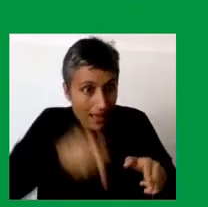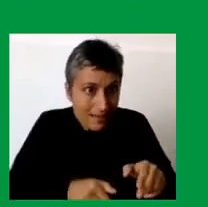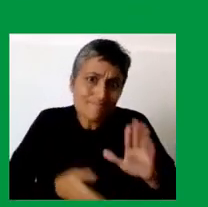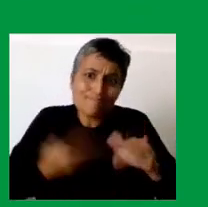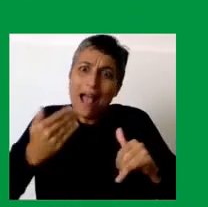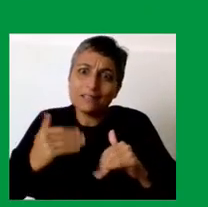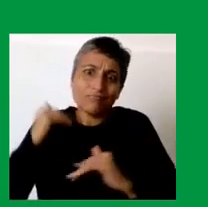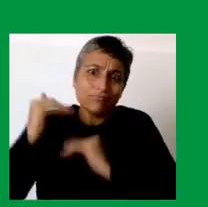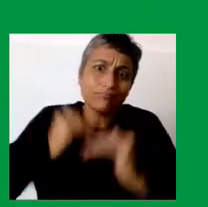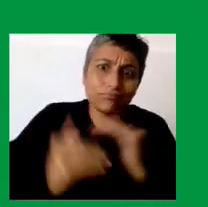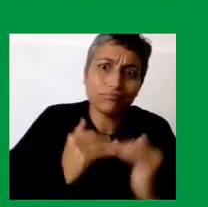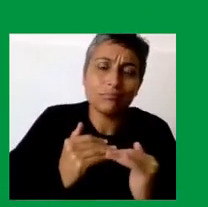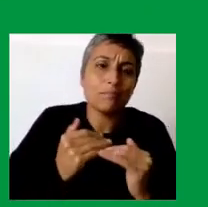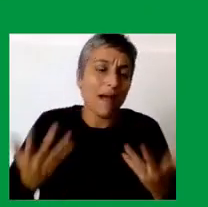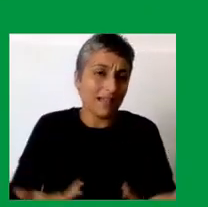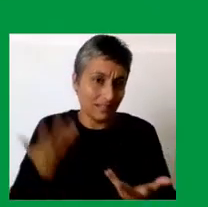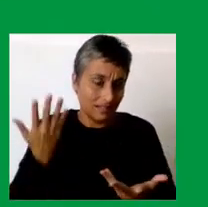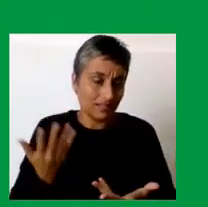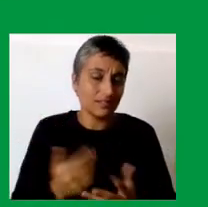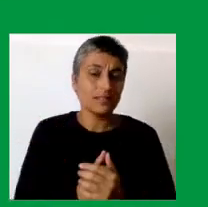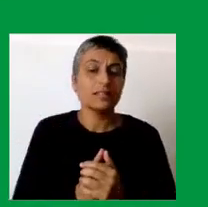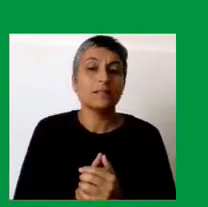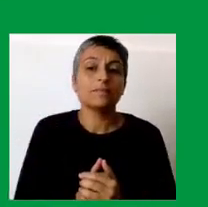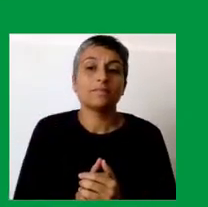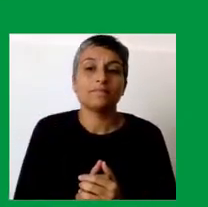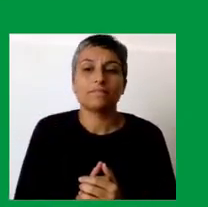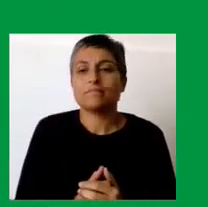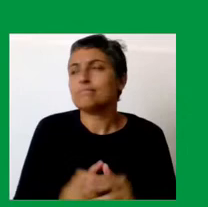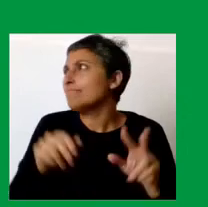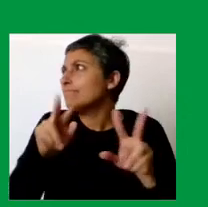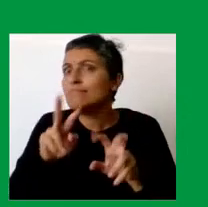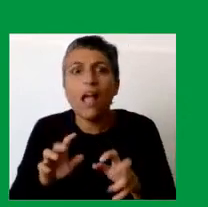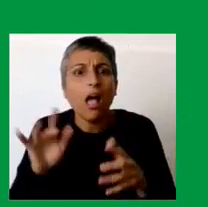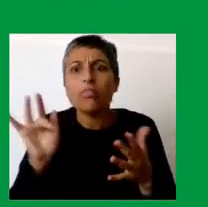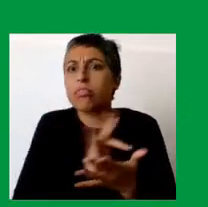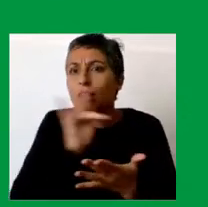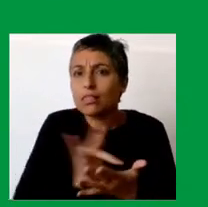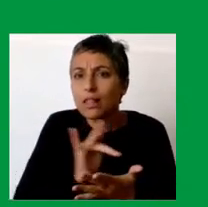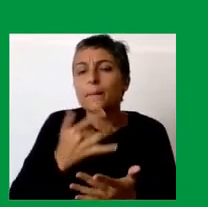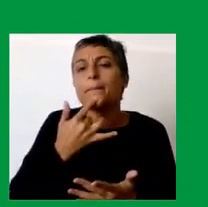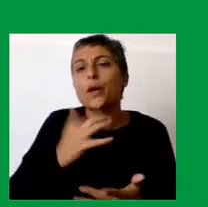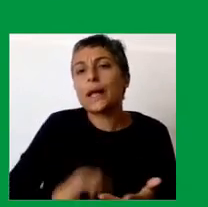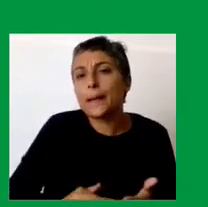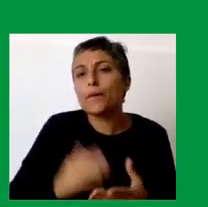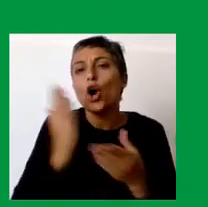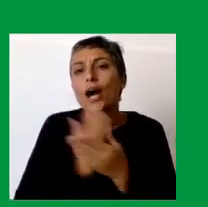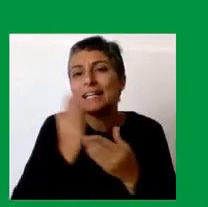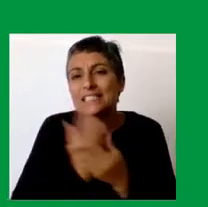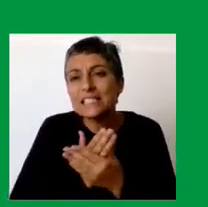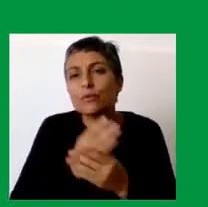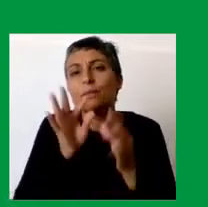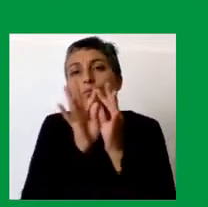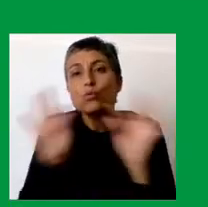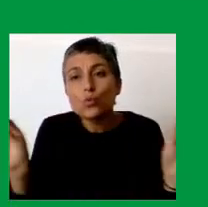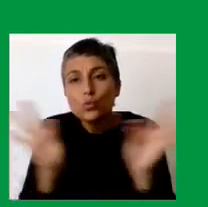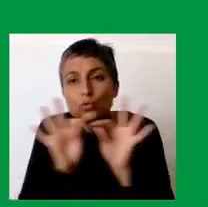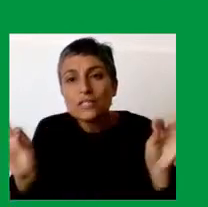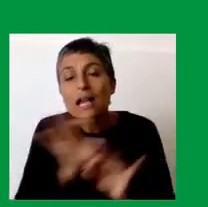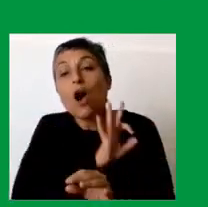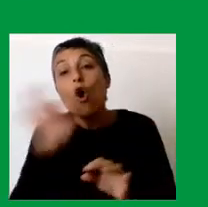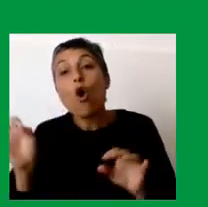aceleró bastante esta digitalización, ¿no? Se digitalizaron desde, no sé, archivos de música,